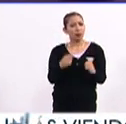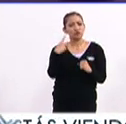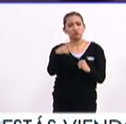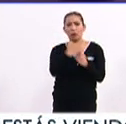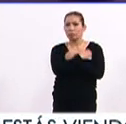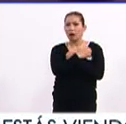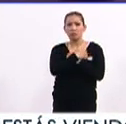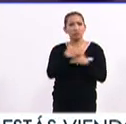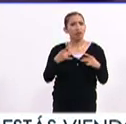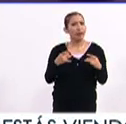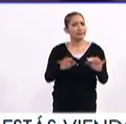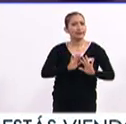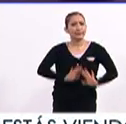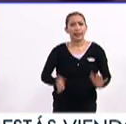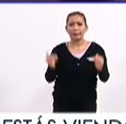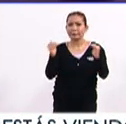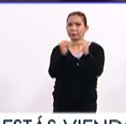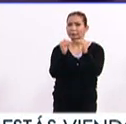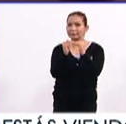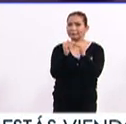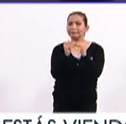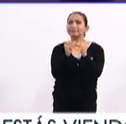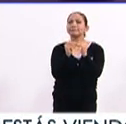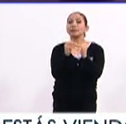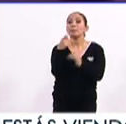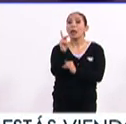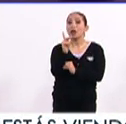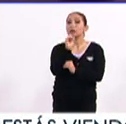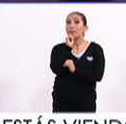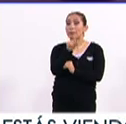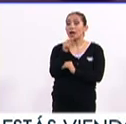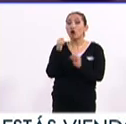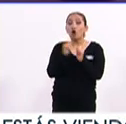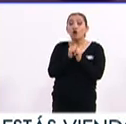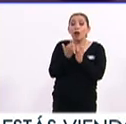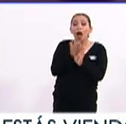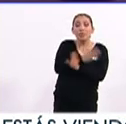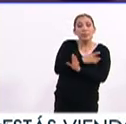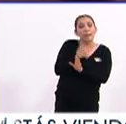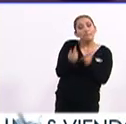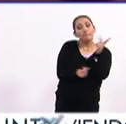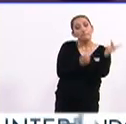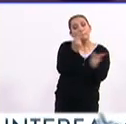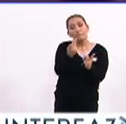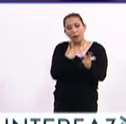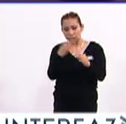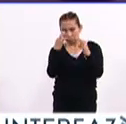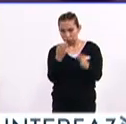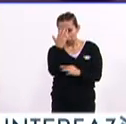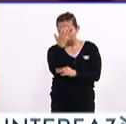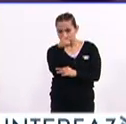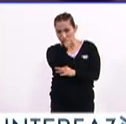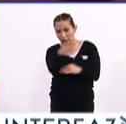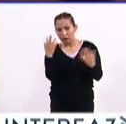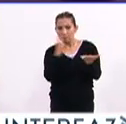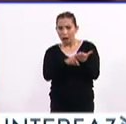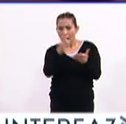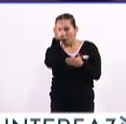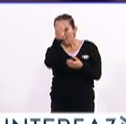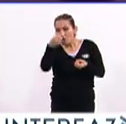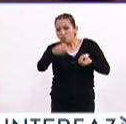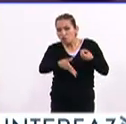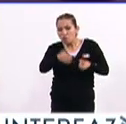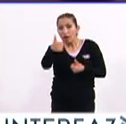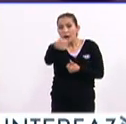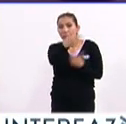todas una educación de calidad y con equidad, pero siempre a partir de la consideración permanente y honesta de la valiosa opinión